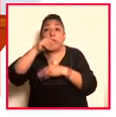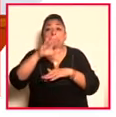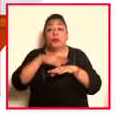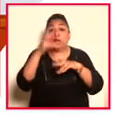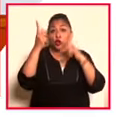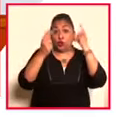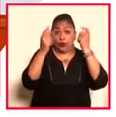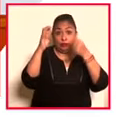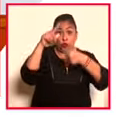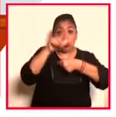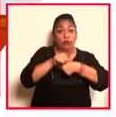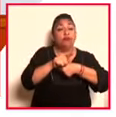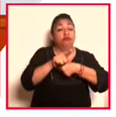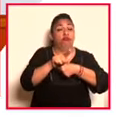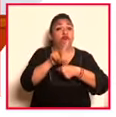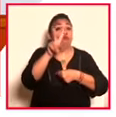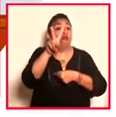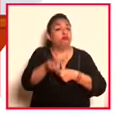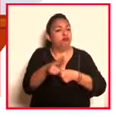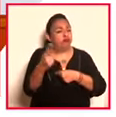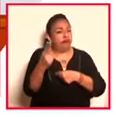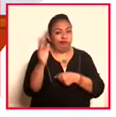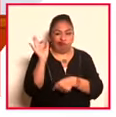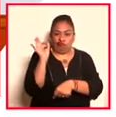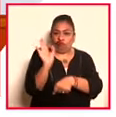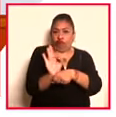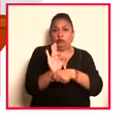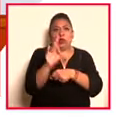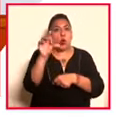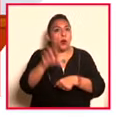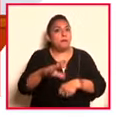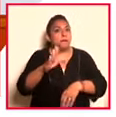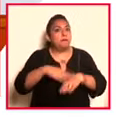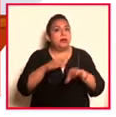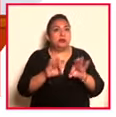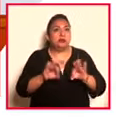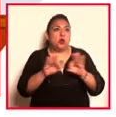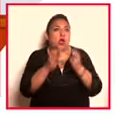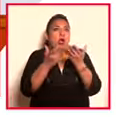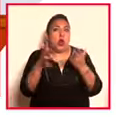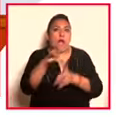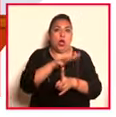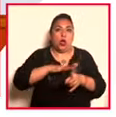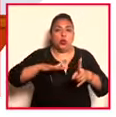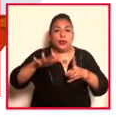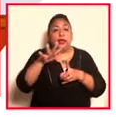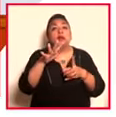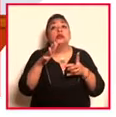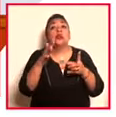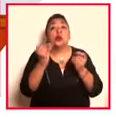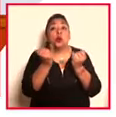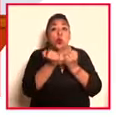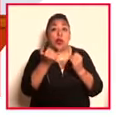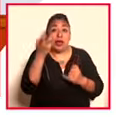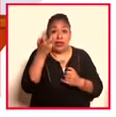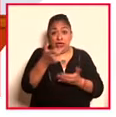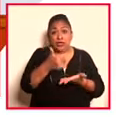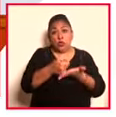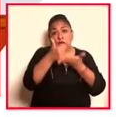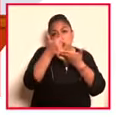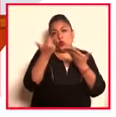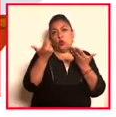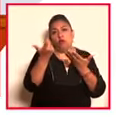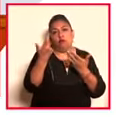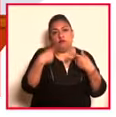cultural, pues realmente debemos apostarle más que nunca ahora en esta situación, y pues que esto también va a generar pues fuentes de